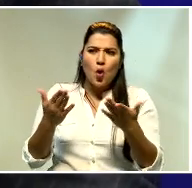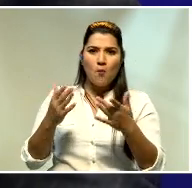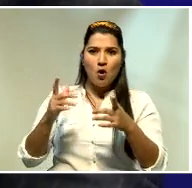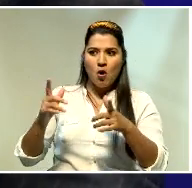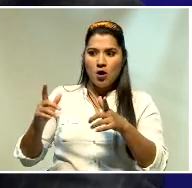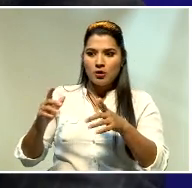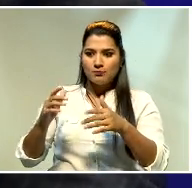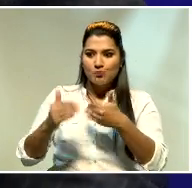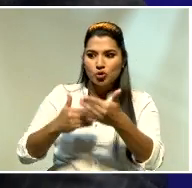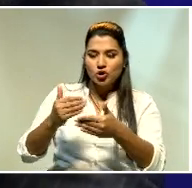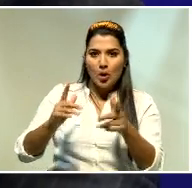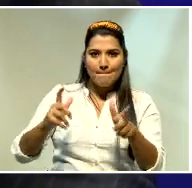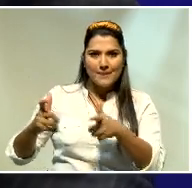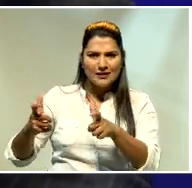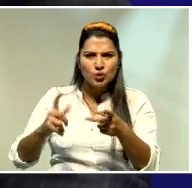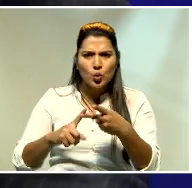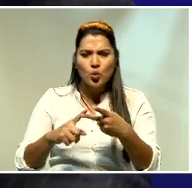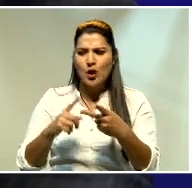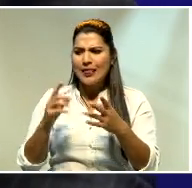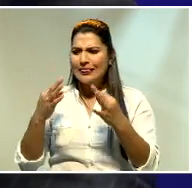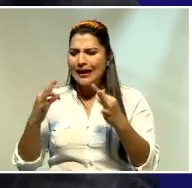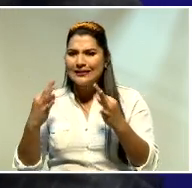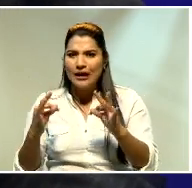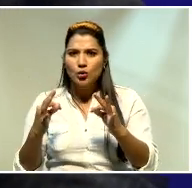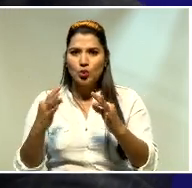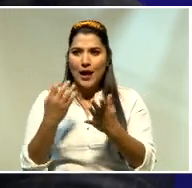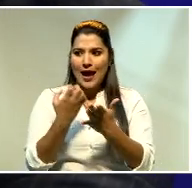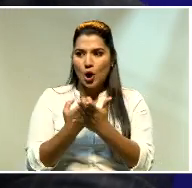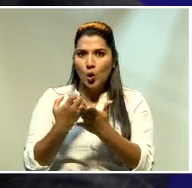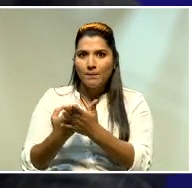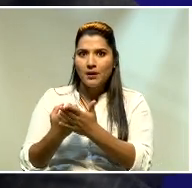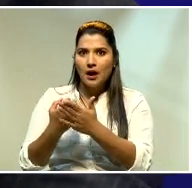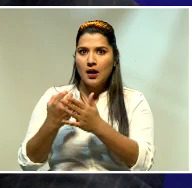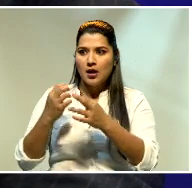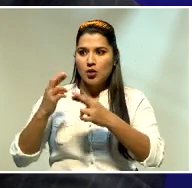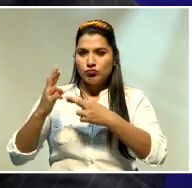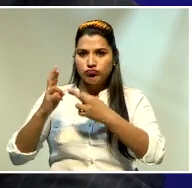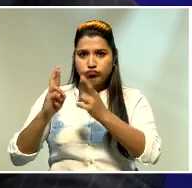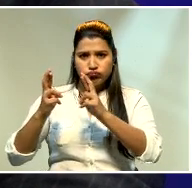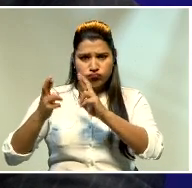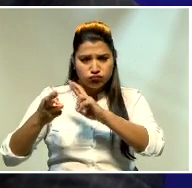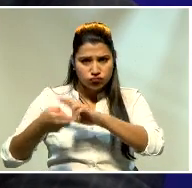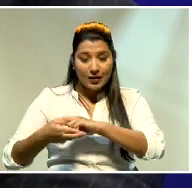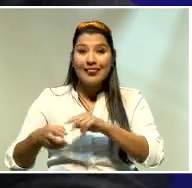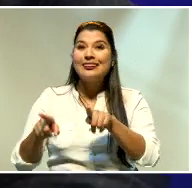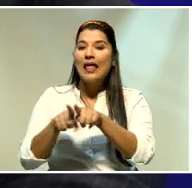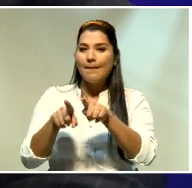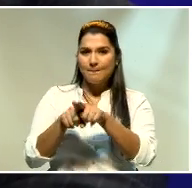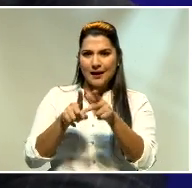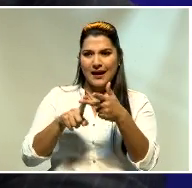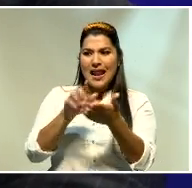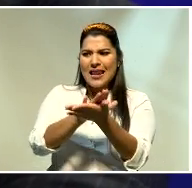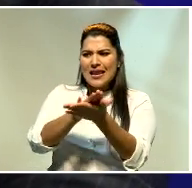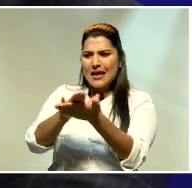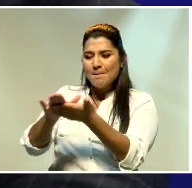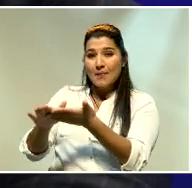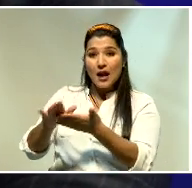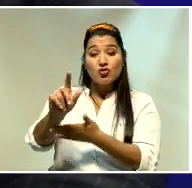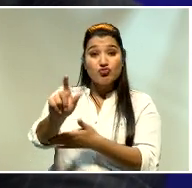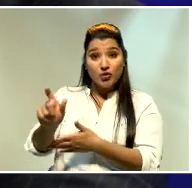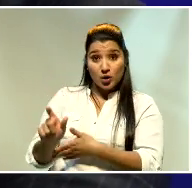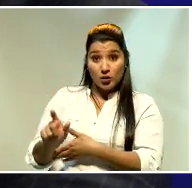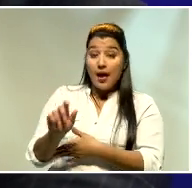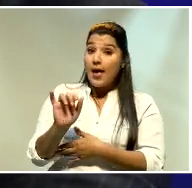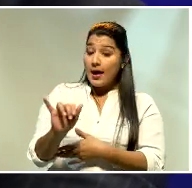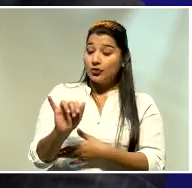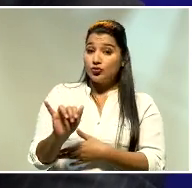la basura, buscando una economía circular. También lanzaremos una iniciativa de limpieza de cuencas, de ríos, y eso fue